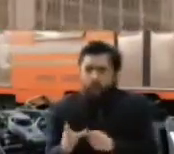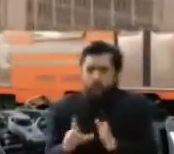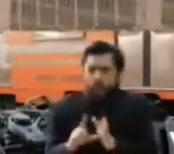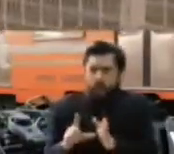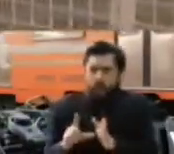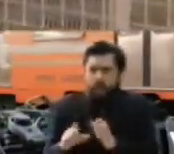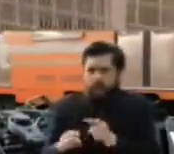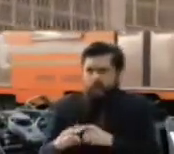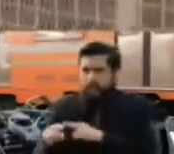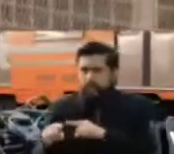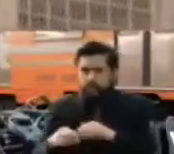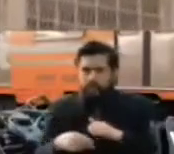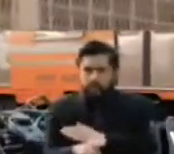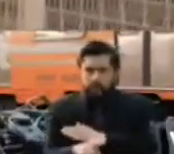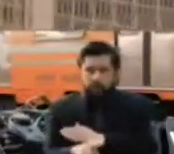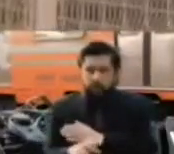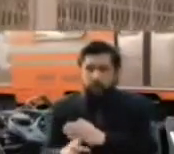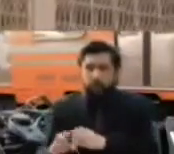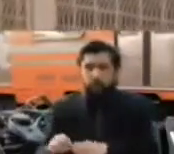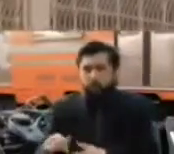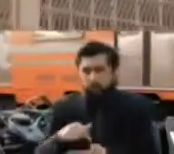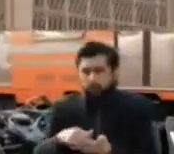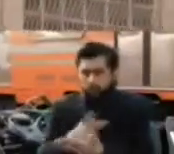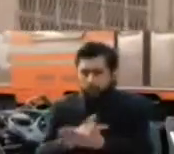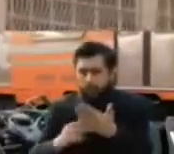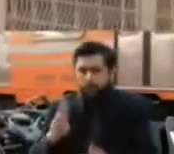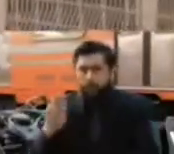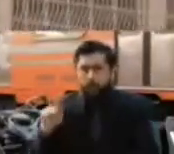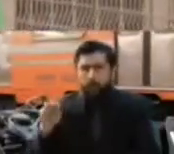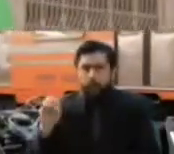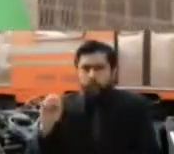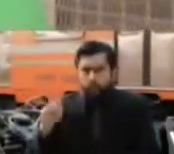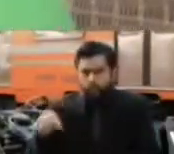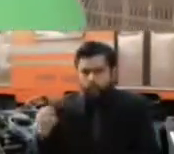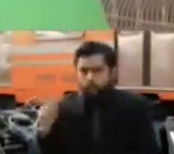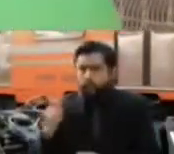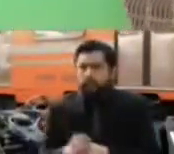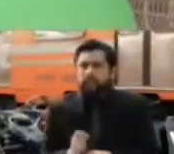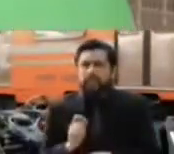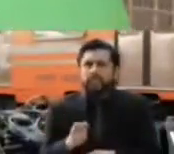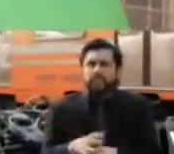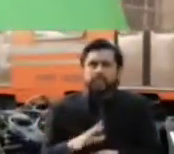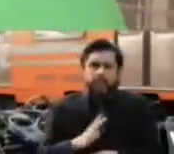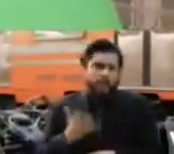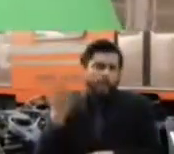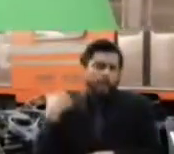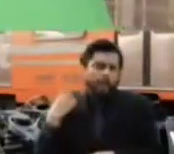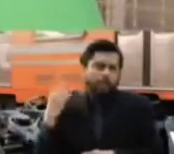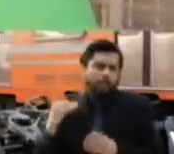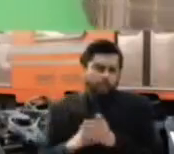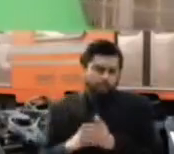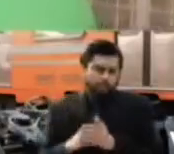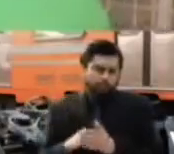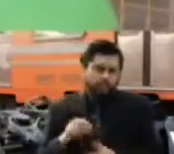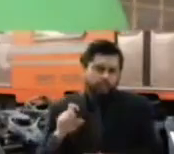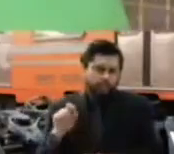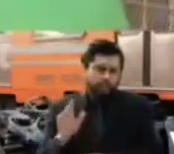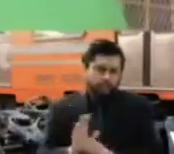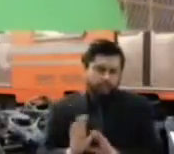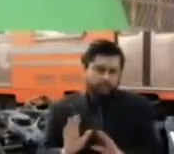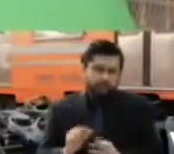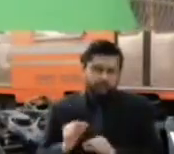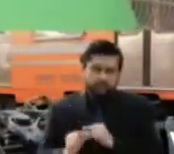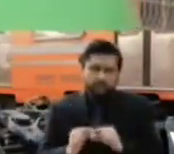eléctrica, el programa de Buen Tono, que incluía por un lado lo que ya se había hecho hasta 2020, que es